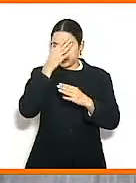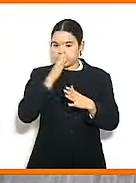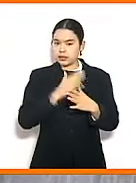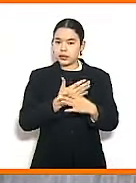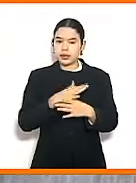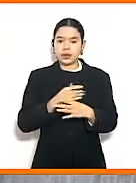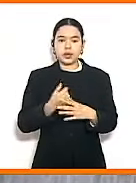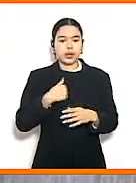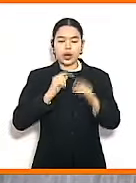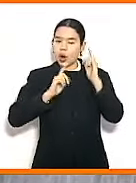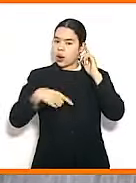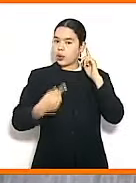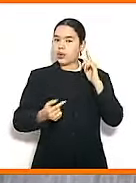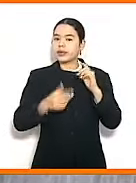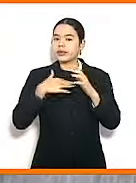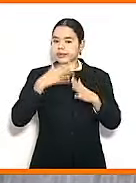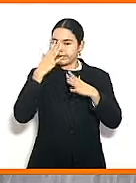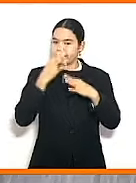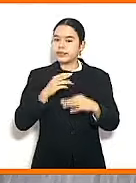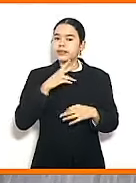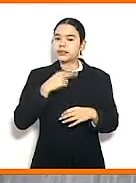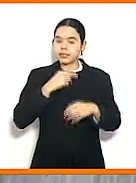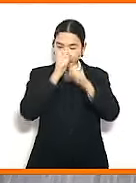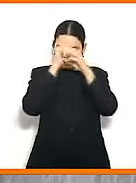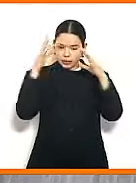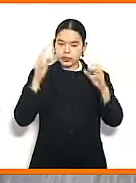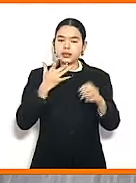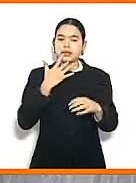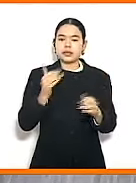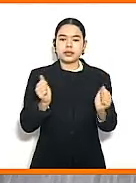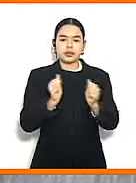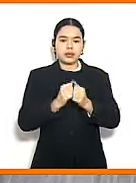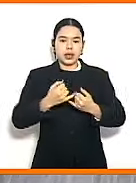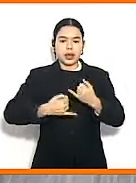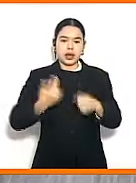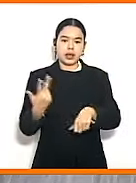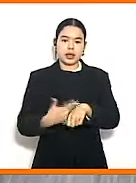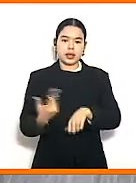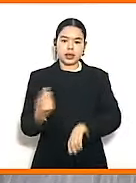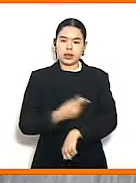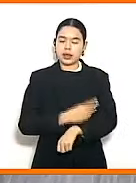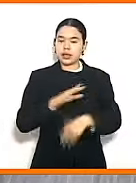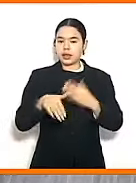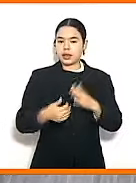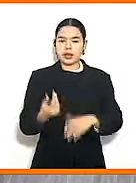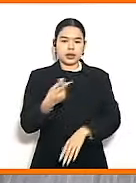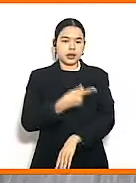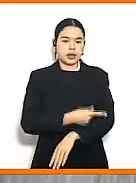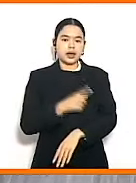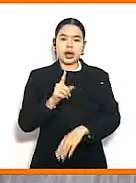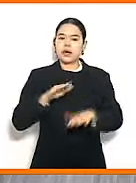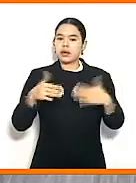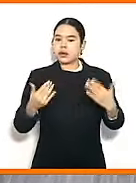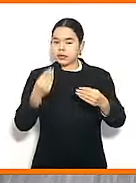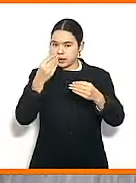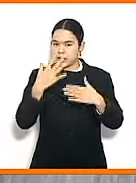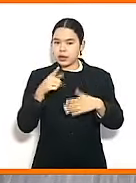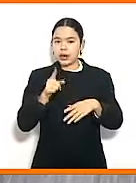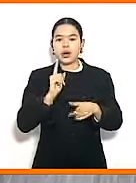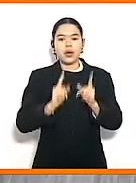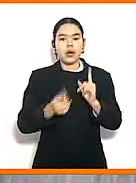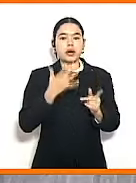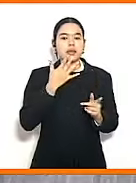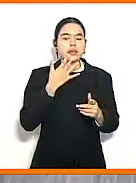yo soy Diaria porque creo en mis sueños que me dan la suerte para ganar tres veces al día, todos los días. Y vos contame por qué sos